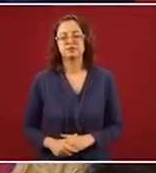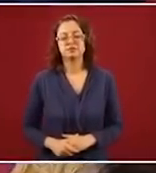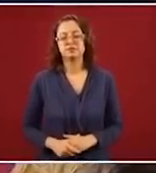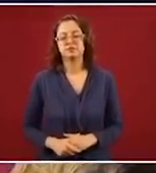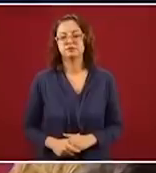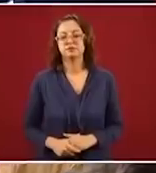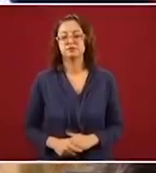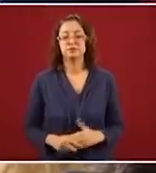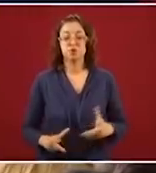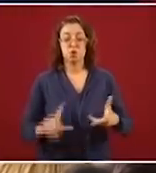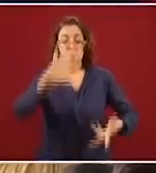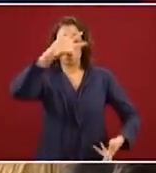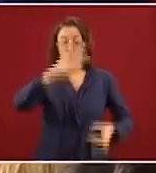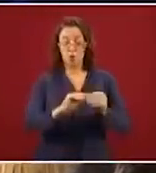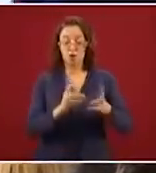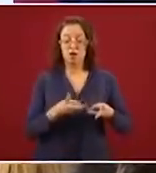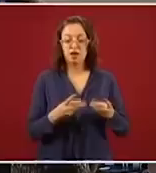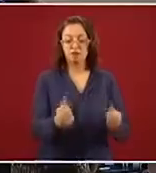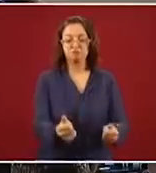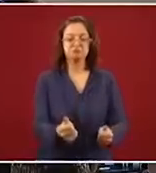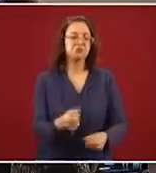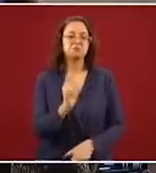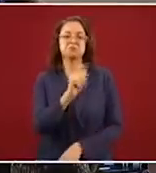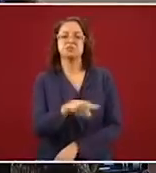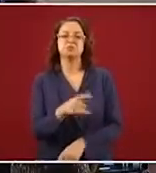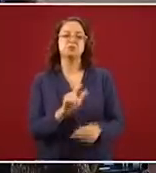Esto es el avión.